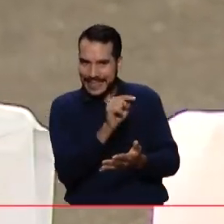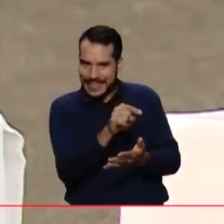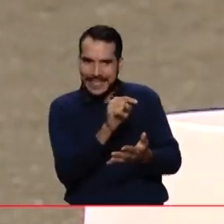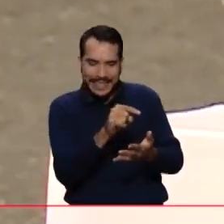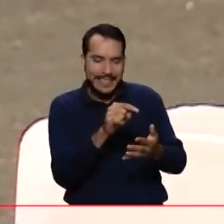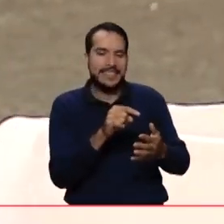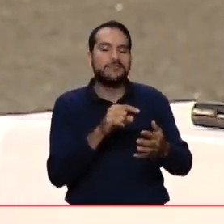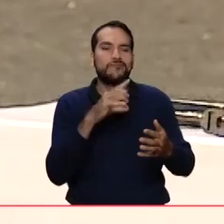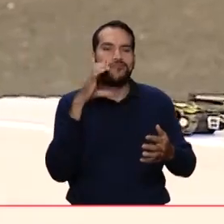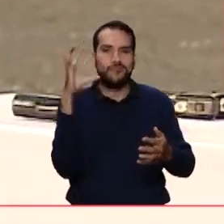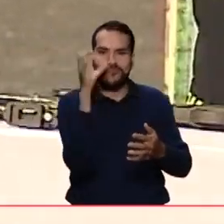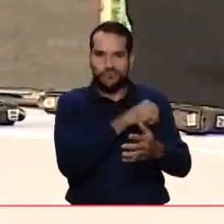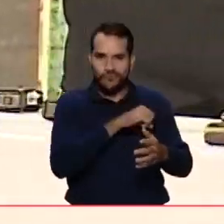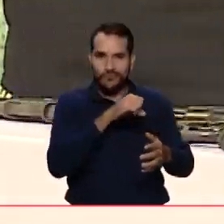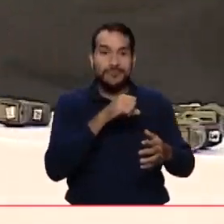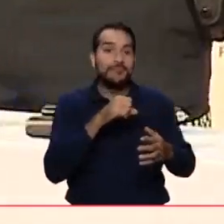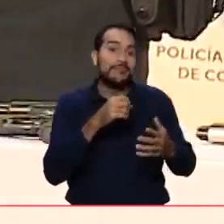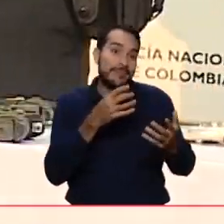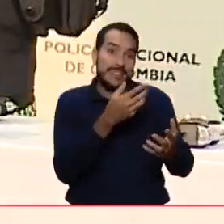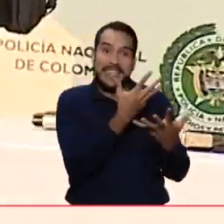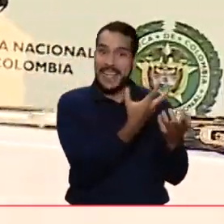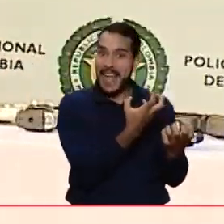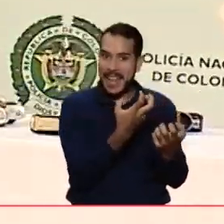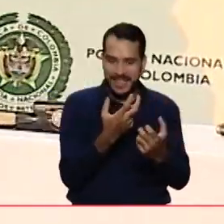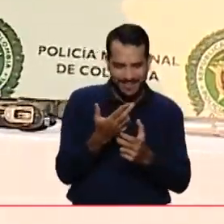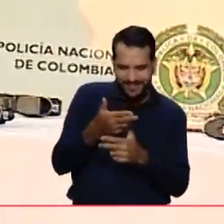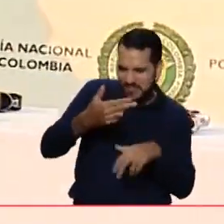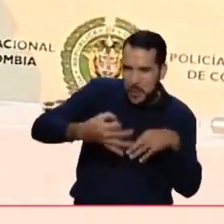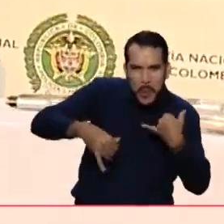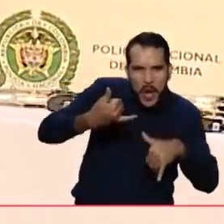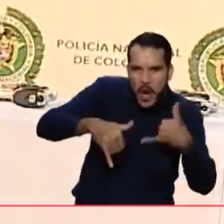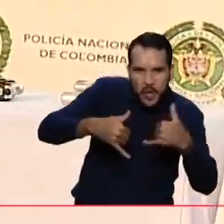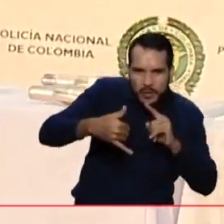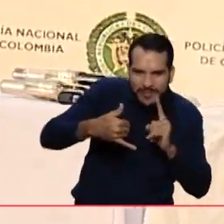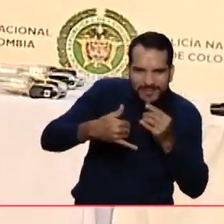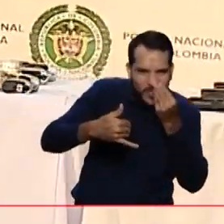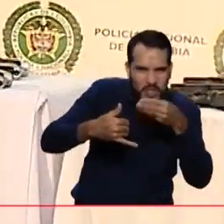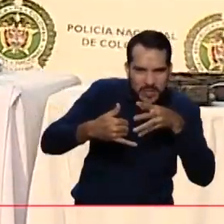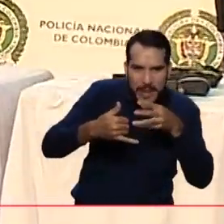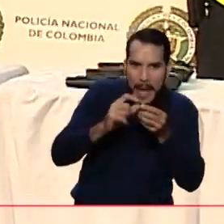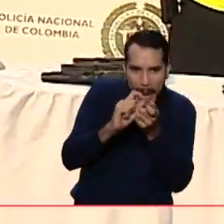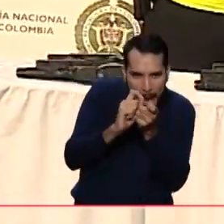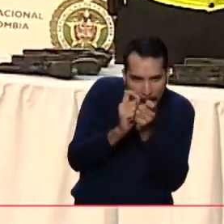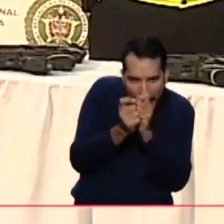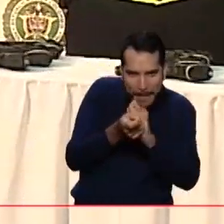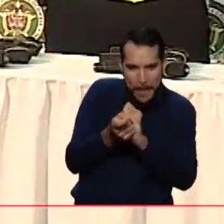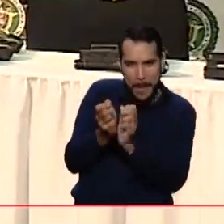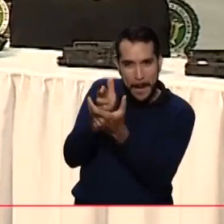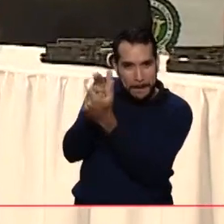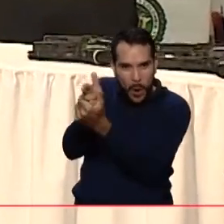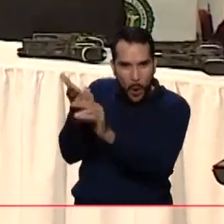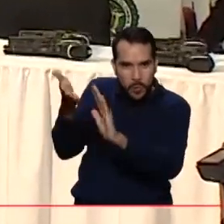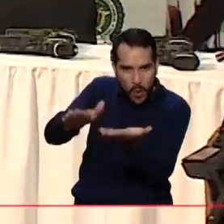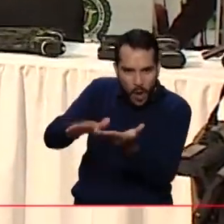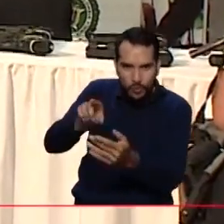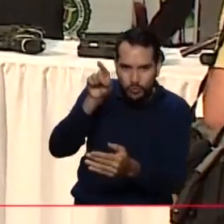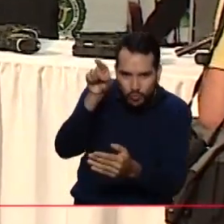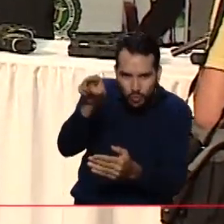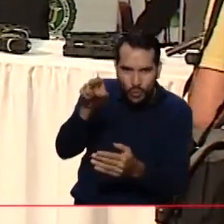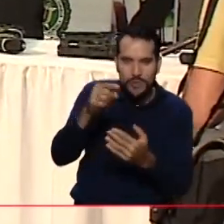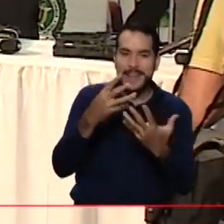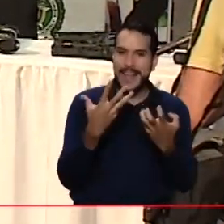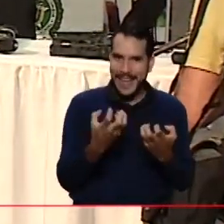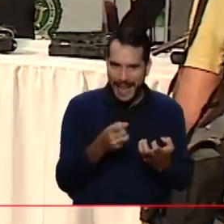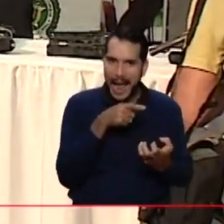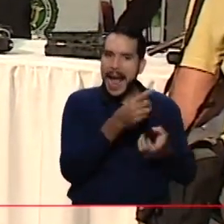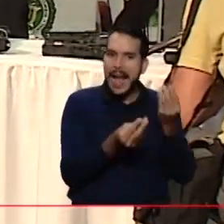afectación a la vida de las personas. Destacar que alias Pacha tenía una medida de aseguramiento preventivo por